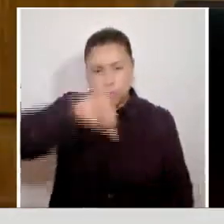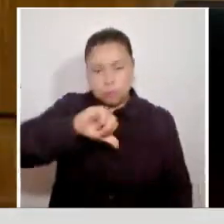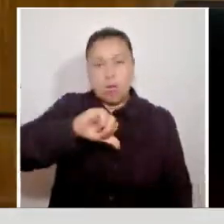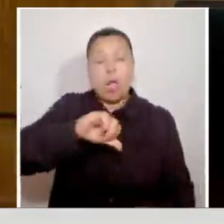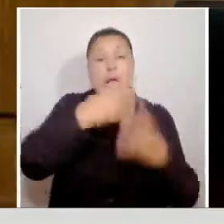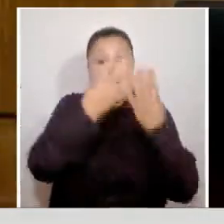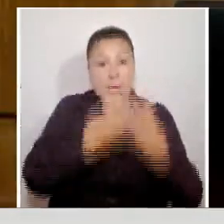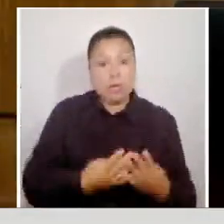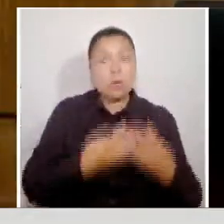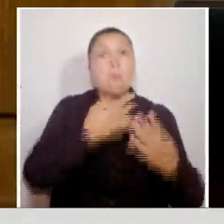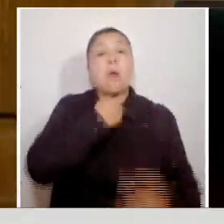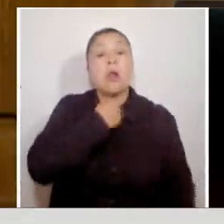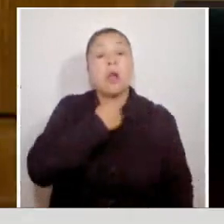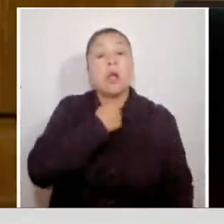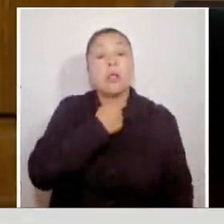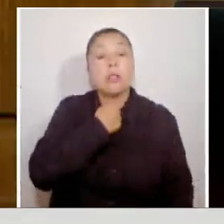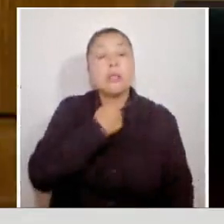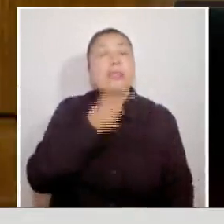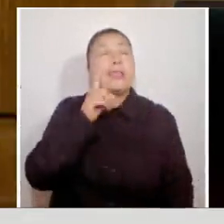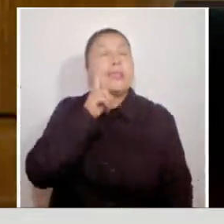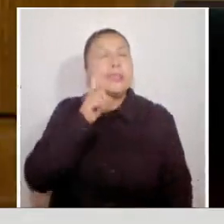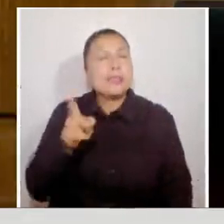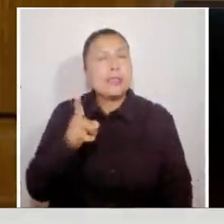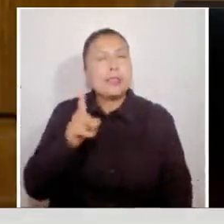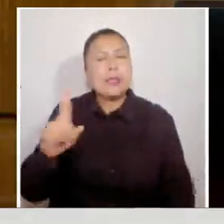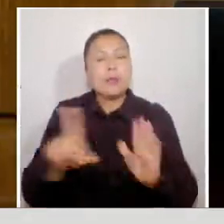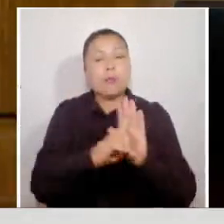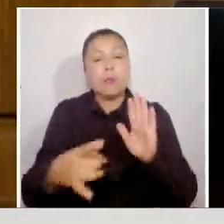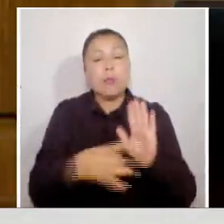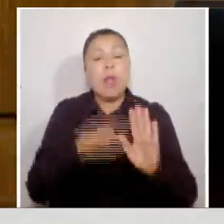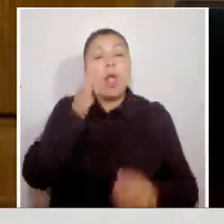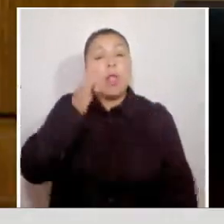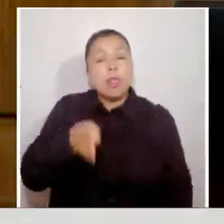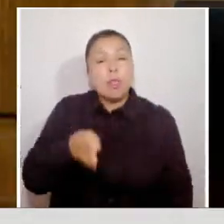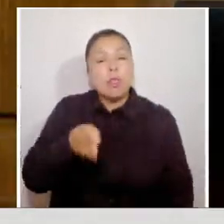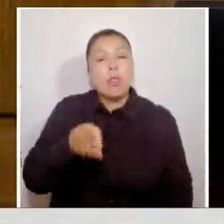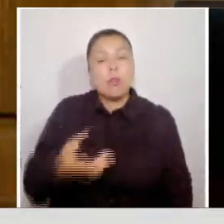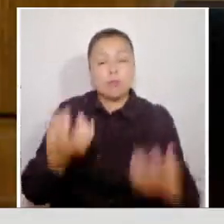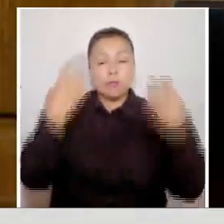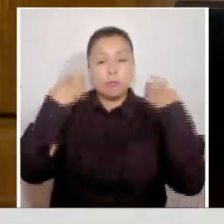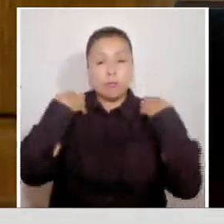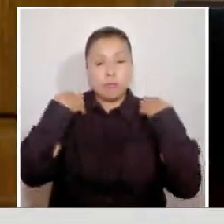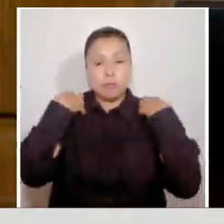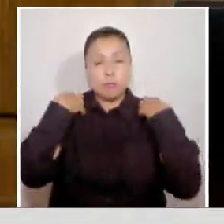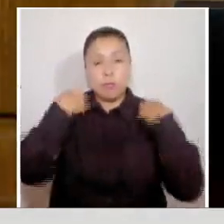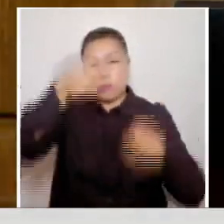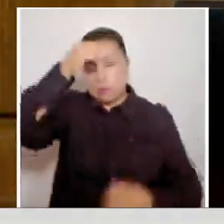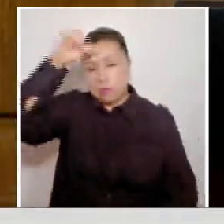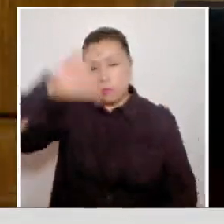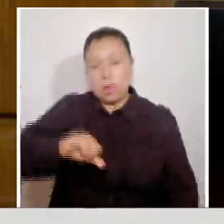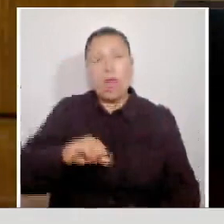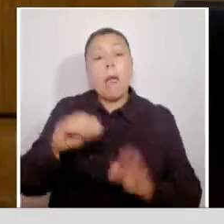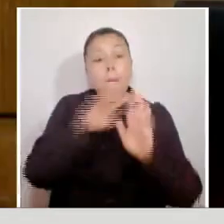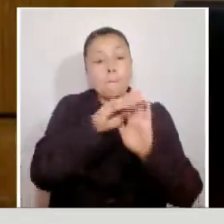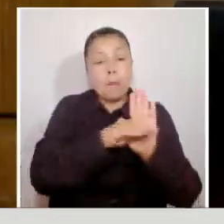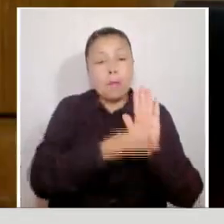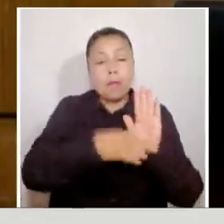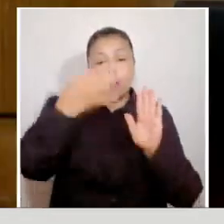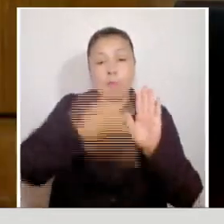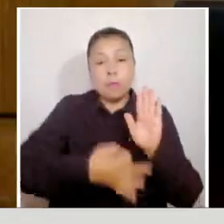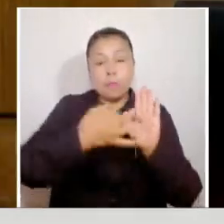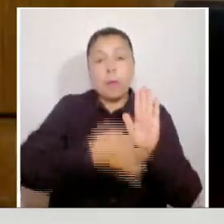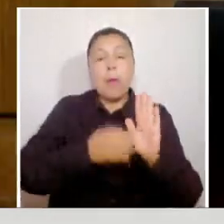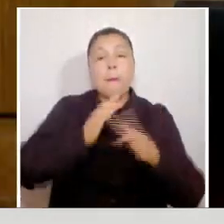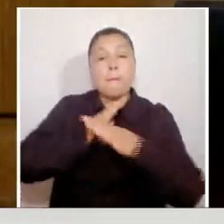garantizar que quienes infringen la ley sean debidamente responsabilizados y que se tomen medidas efectivas para prevenir la